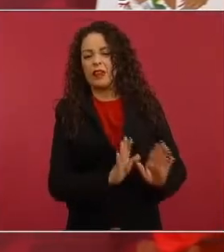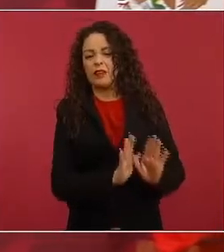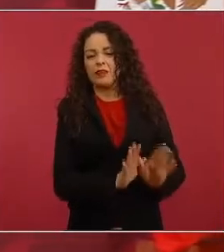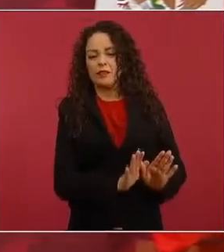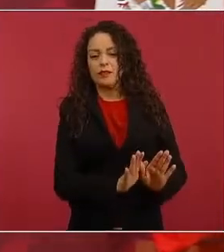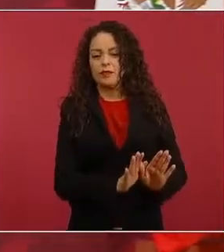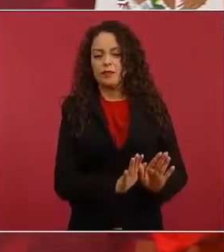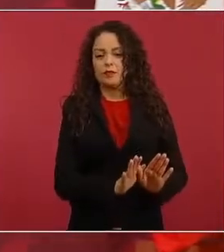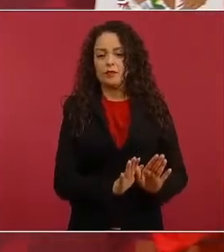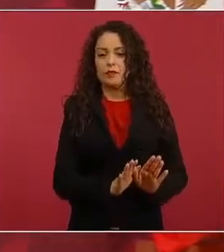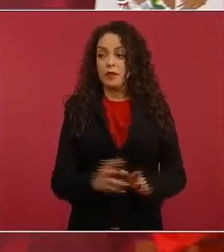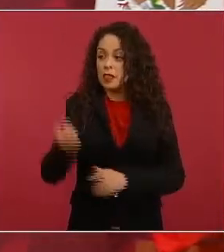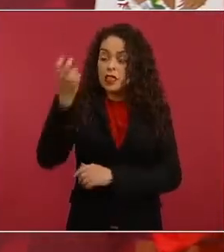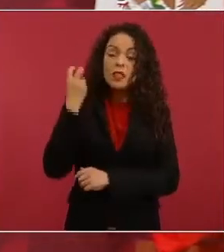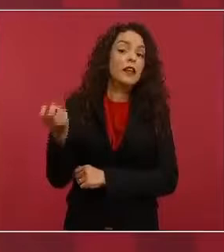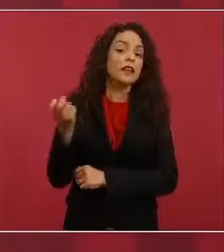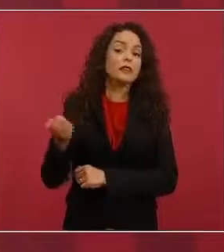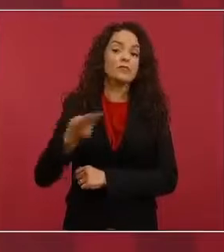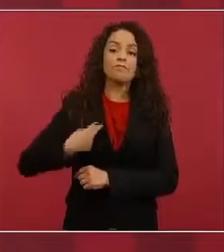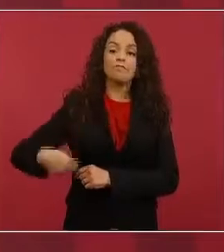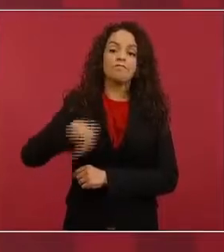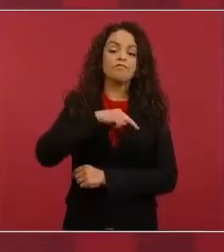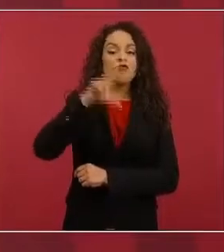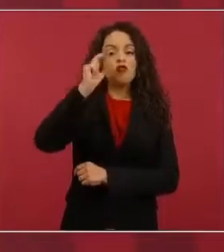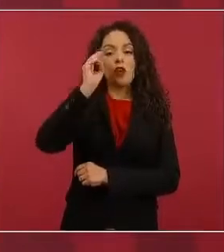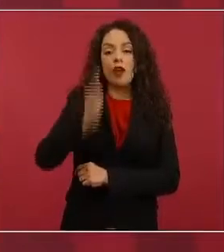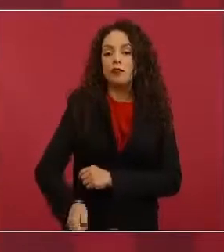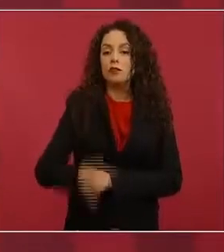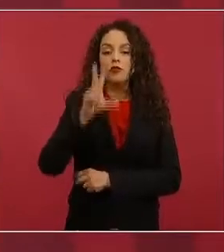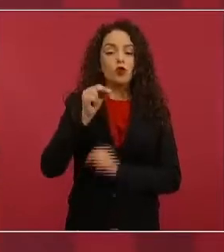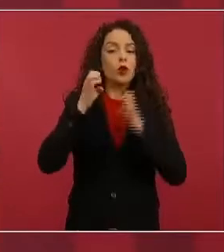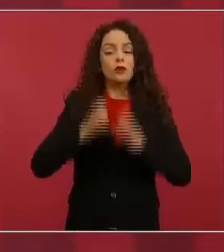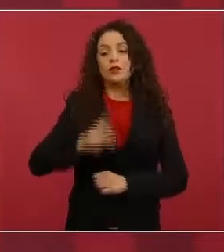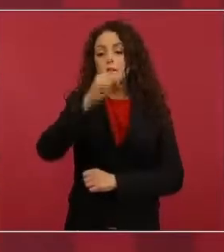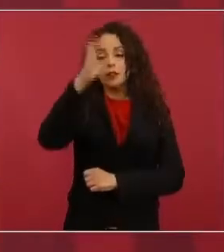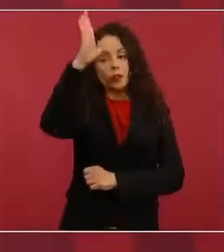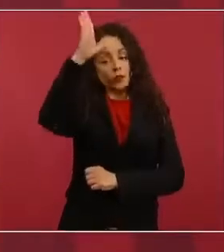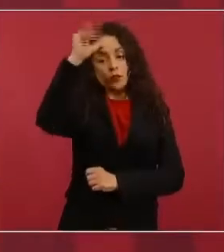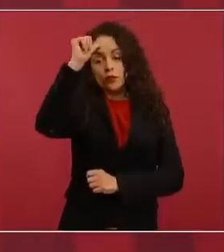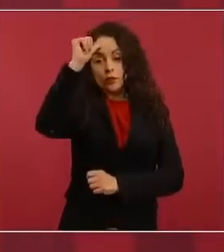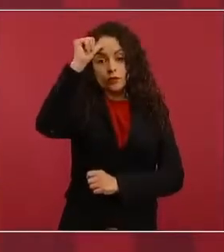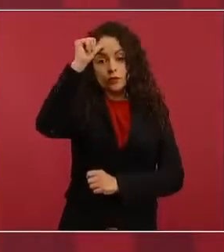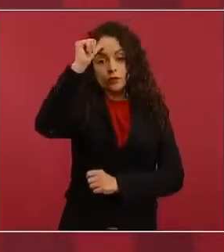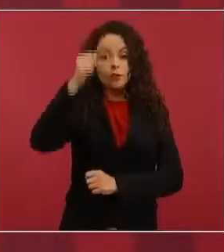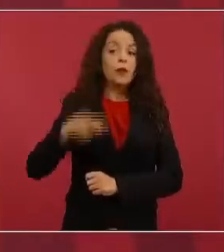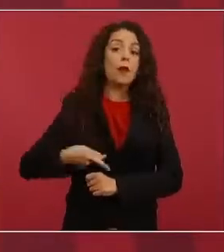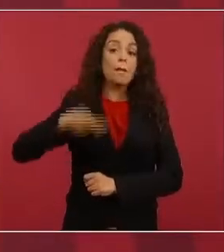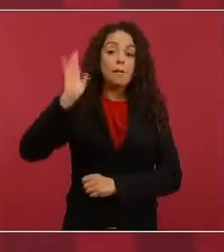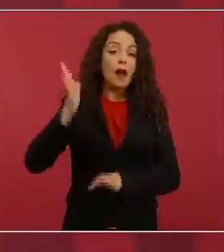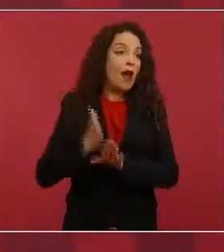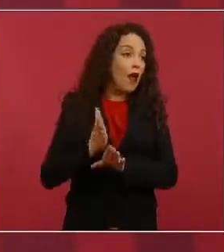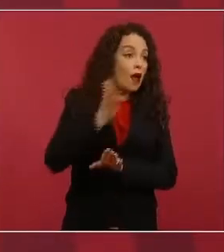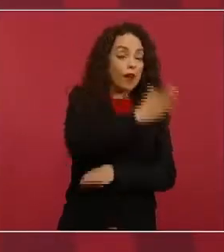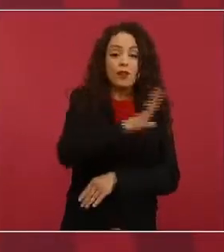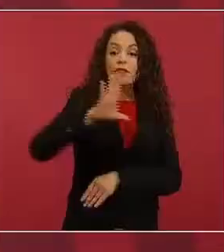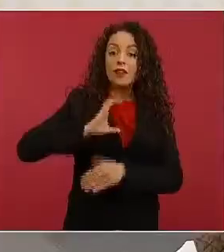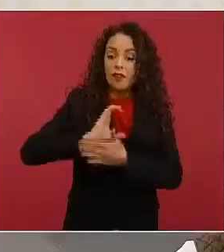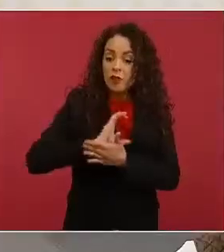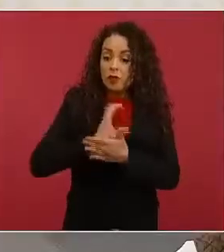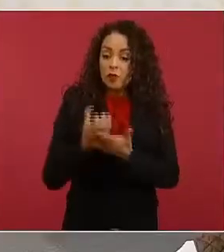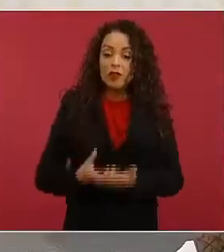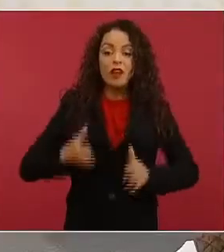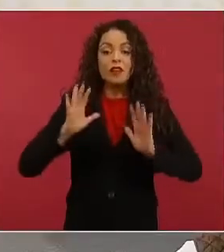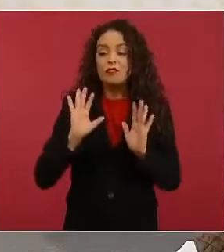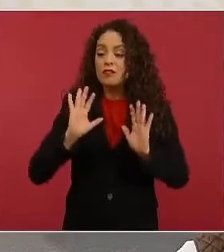y nosotros no estamos de acuerdo con eso, pero ya están los convenios